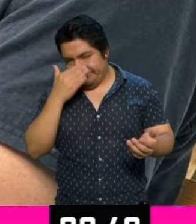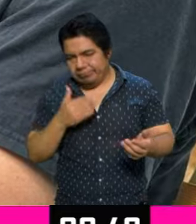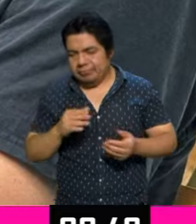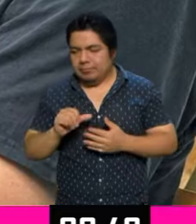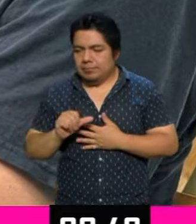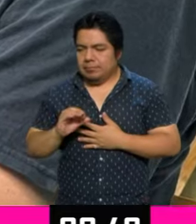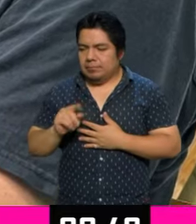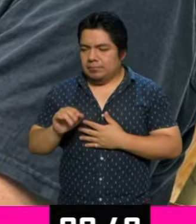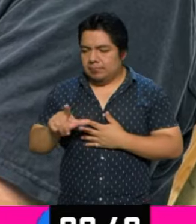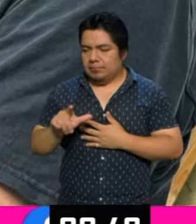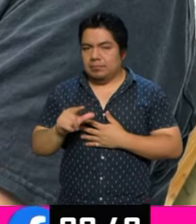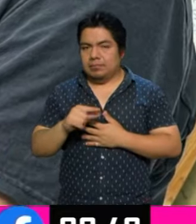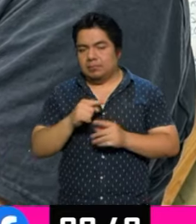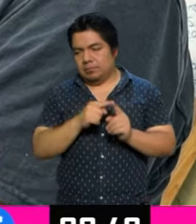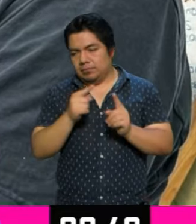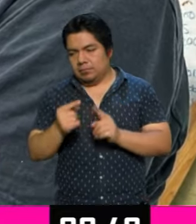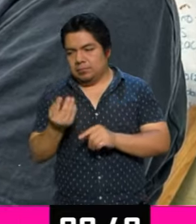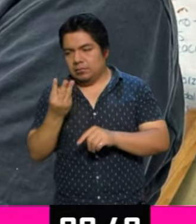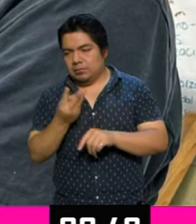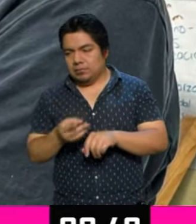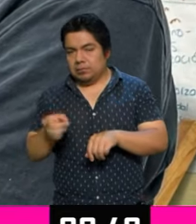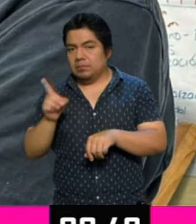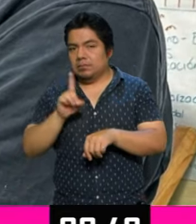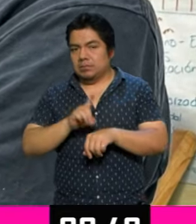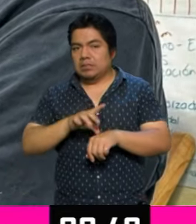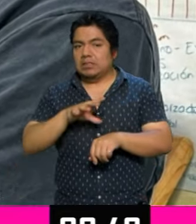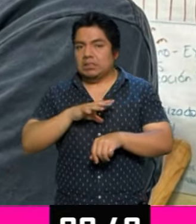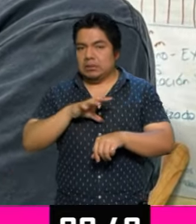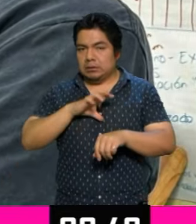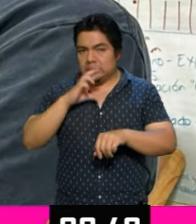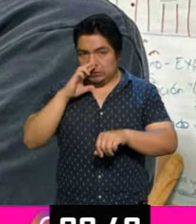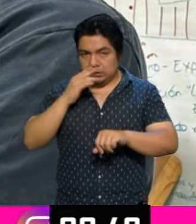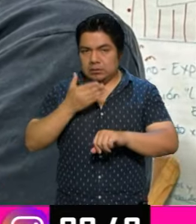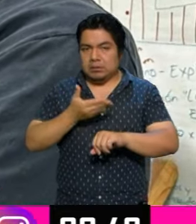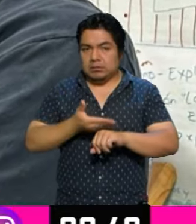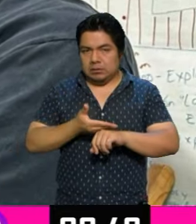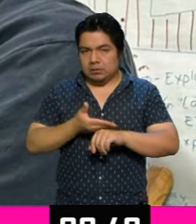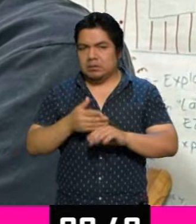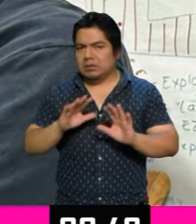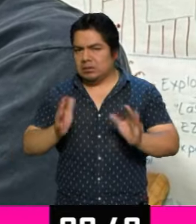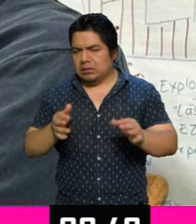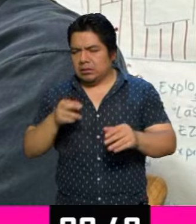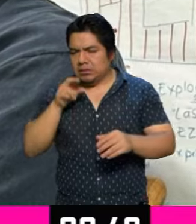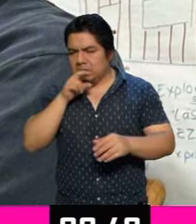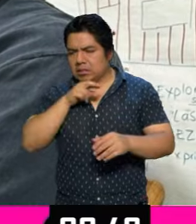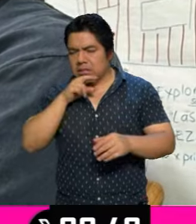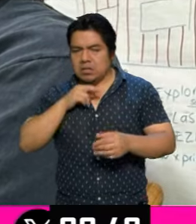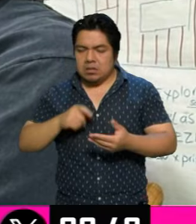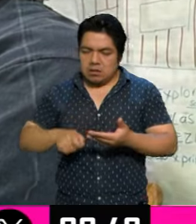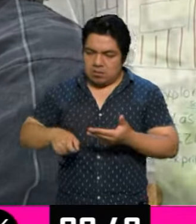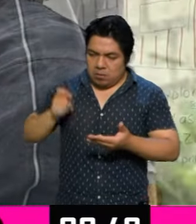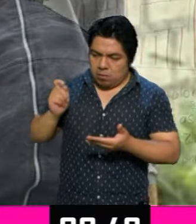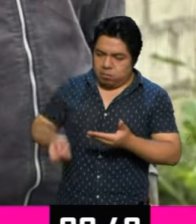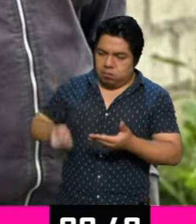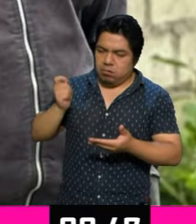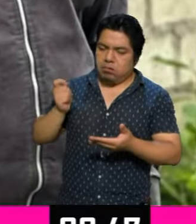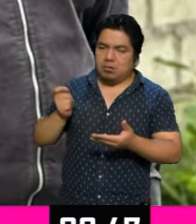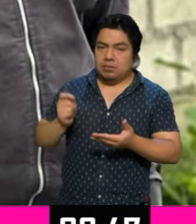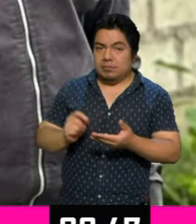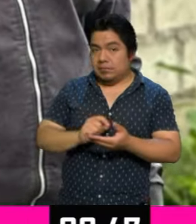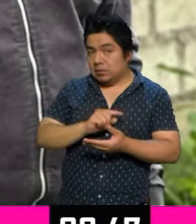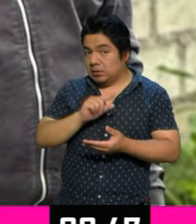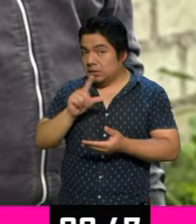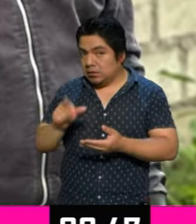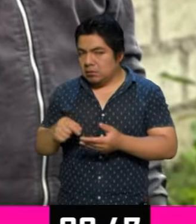fue que a las 72 horas ya se tenían culpables y rápidamente se les dictó sentencia. Y después